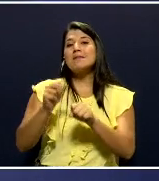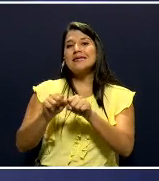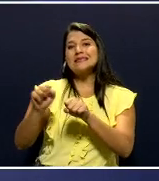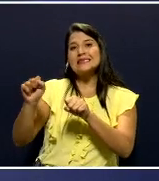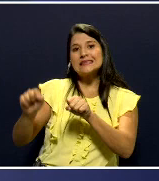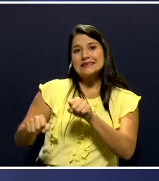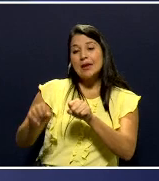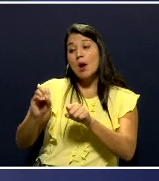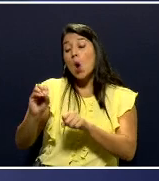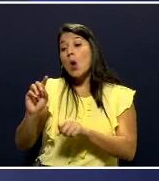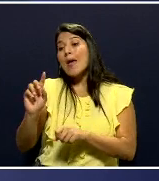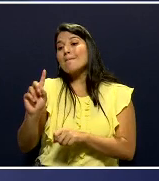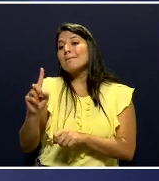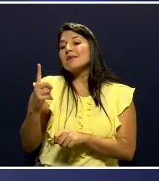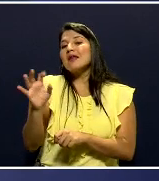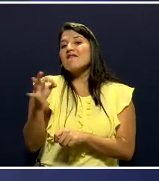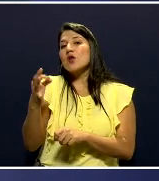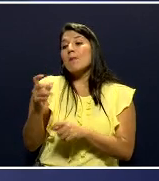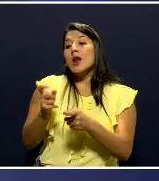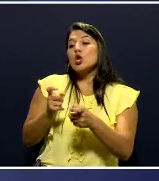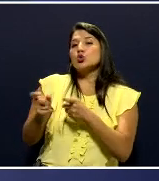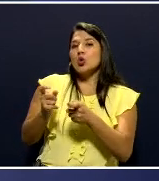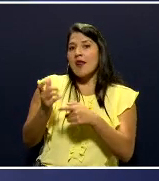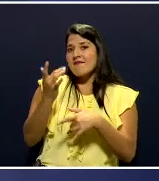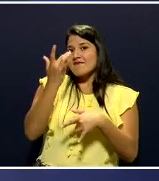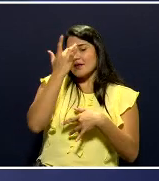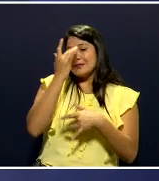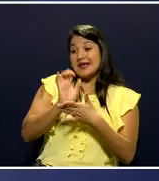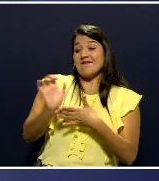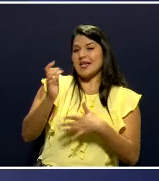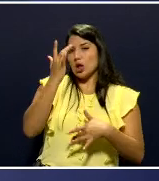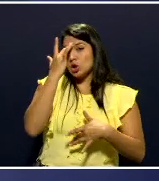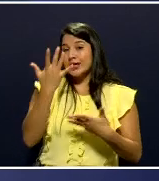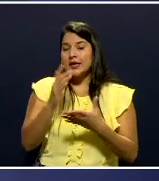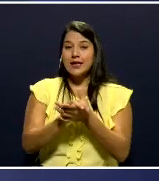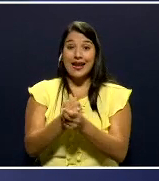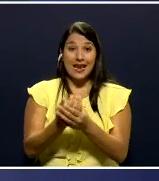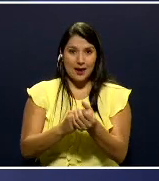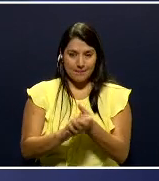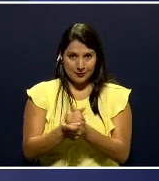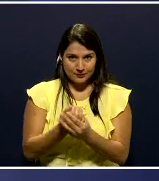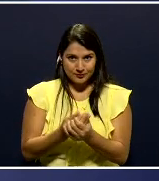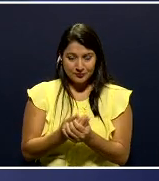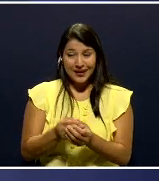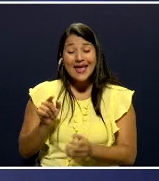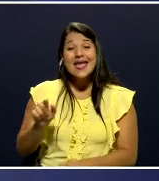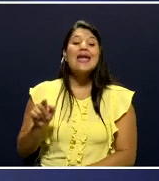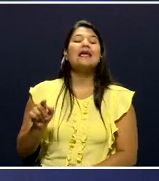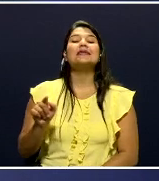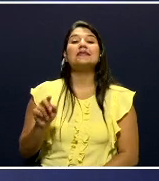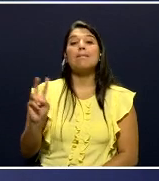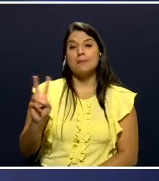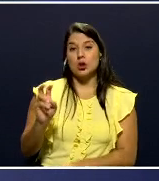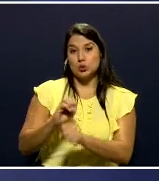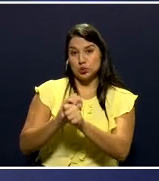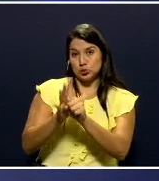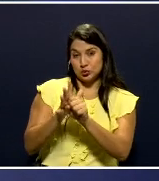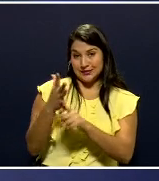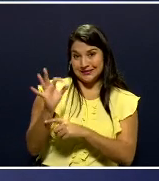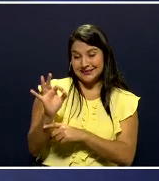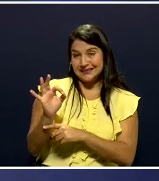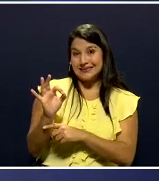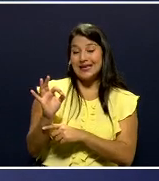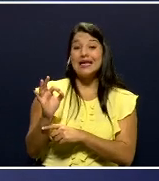mecanismo para controlar el contagio es el lavado de manos. Estos virus en particular, el tipo de coronavirus, son virus que tienen